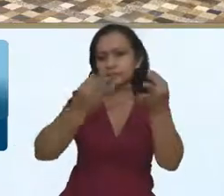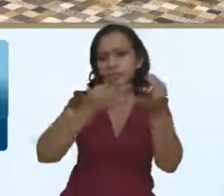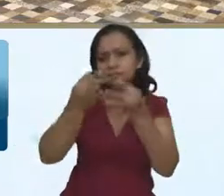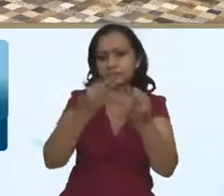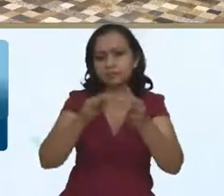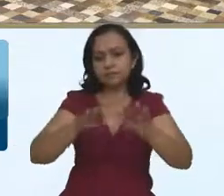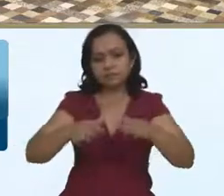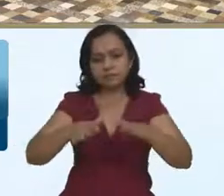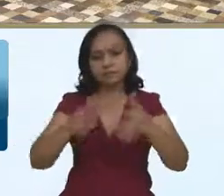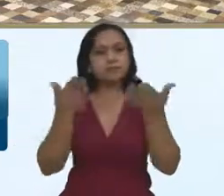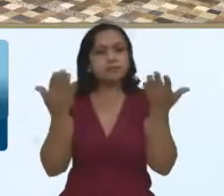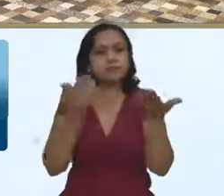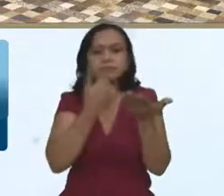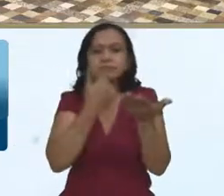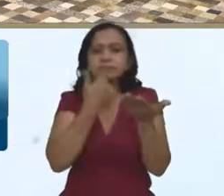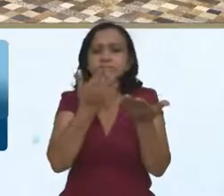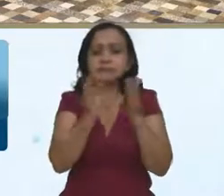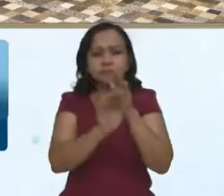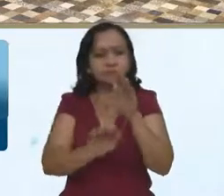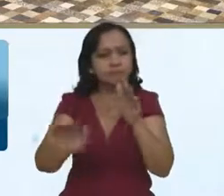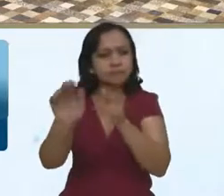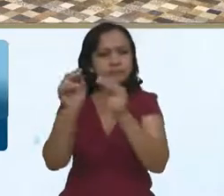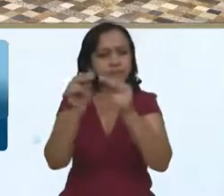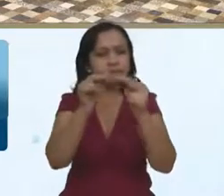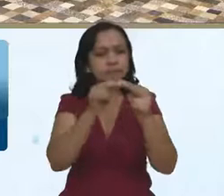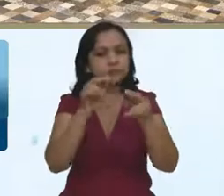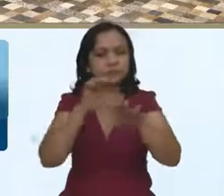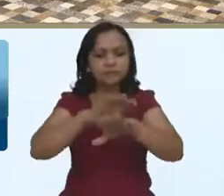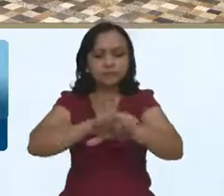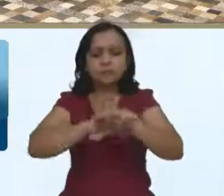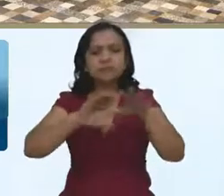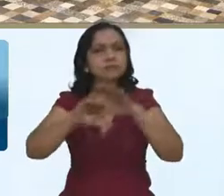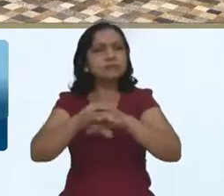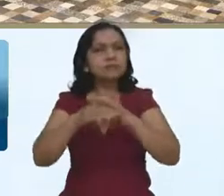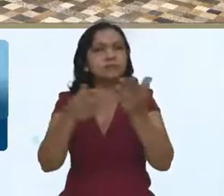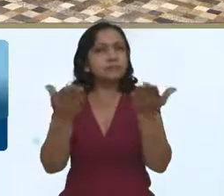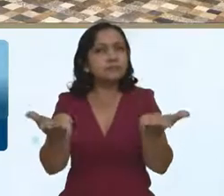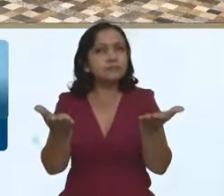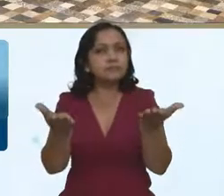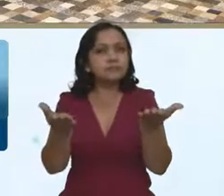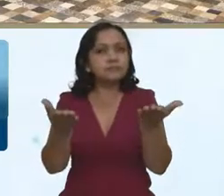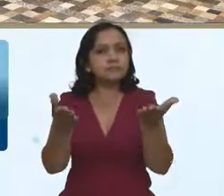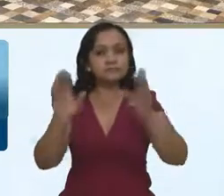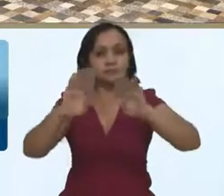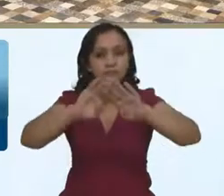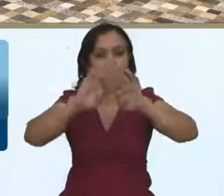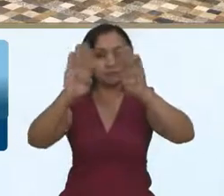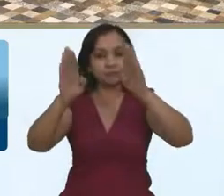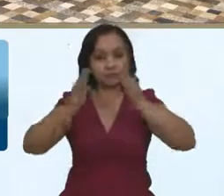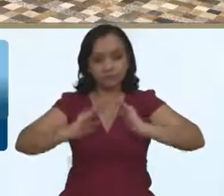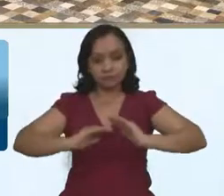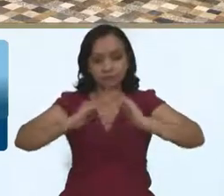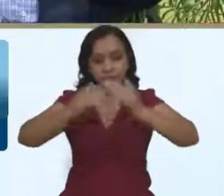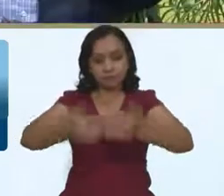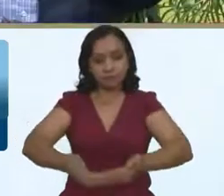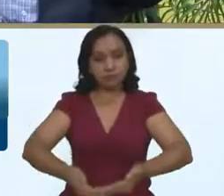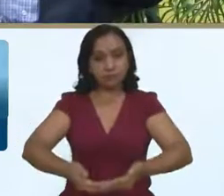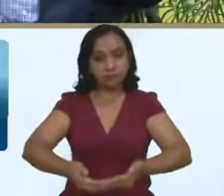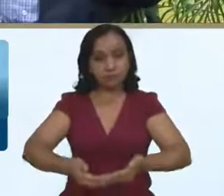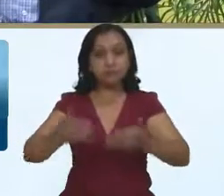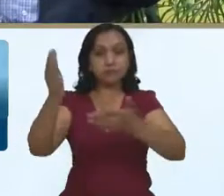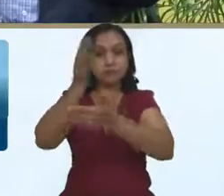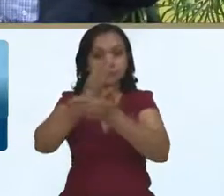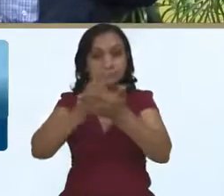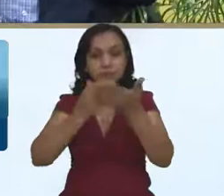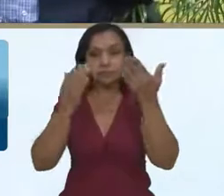nervios. Exactamente. Pero ¿cuál es la mayor relación de esto? Bueno, fíjate que el mismo estado del embarazo puede afectar algunas